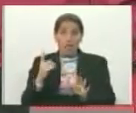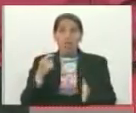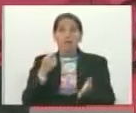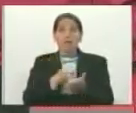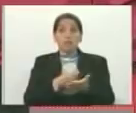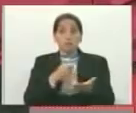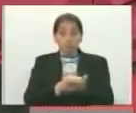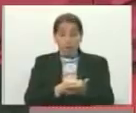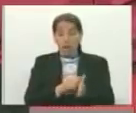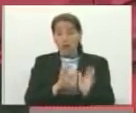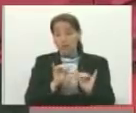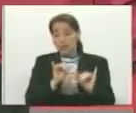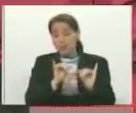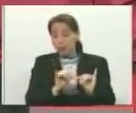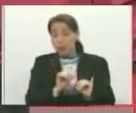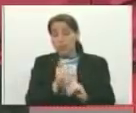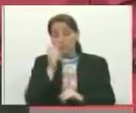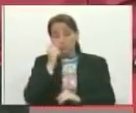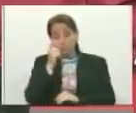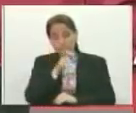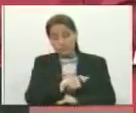¿quién paga?